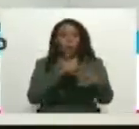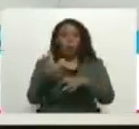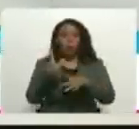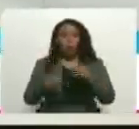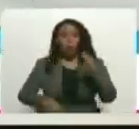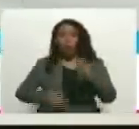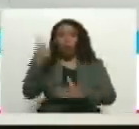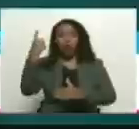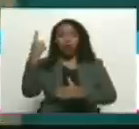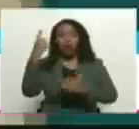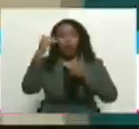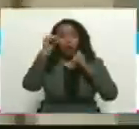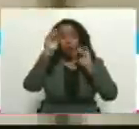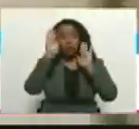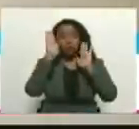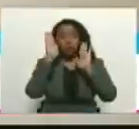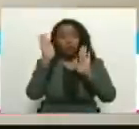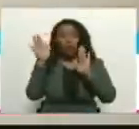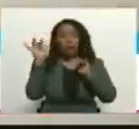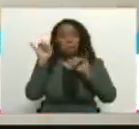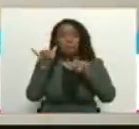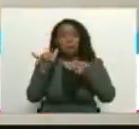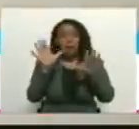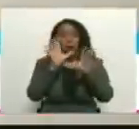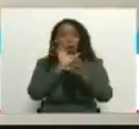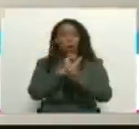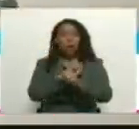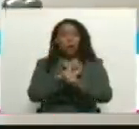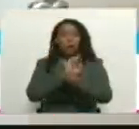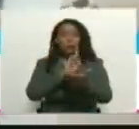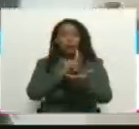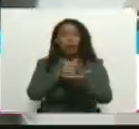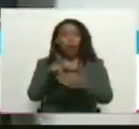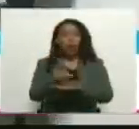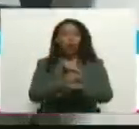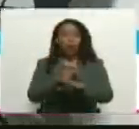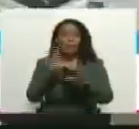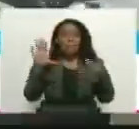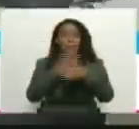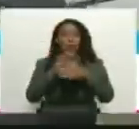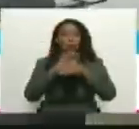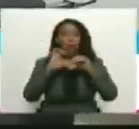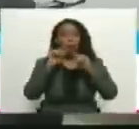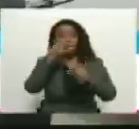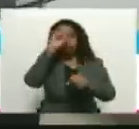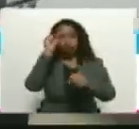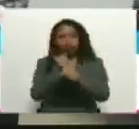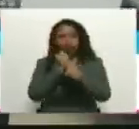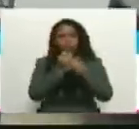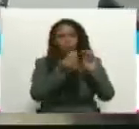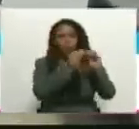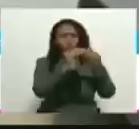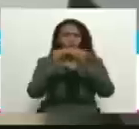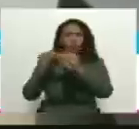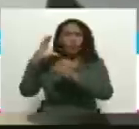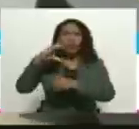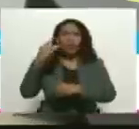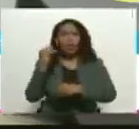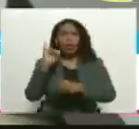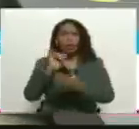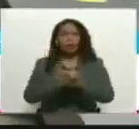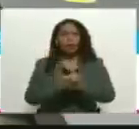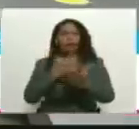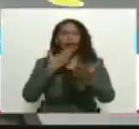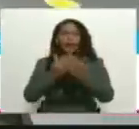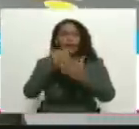vez, la misma noche llegó el gobernador, y el martes comenzaron los trabajos del CDI. Y gracias a Dios